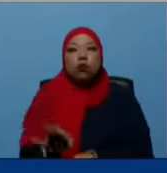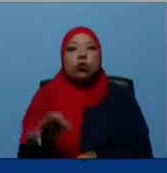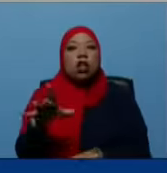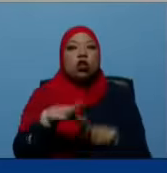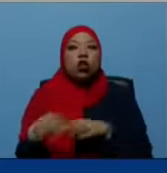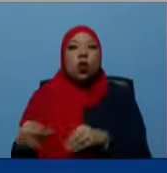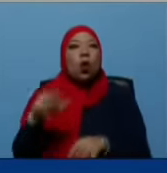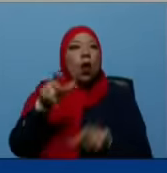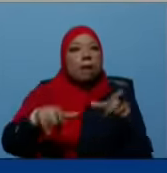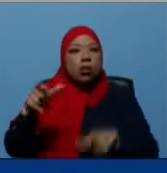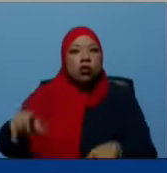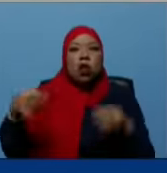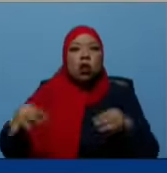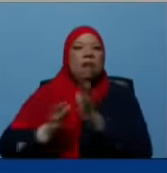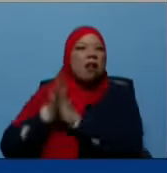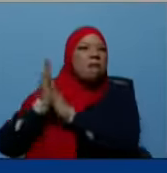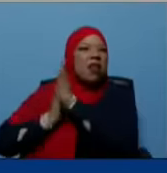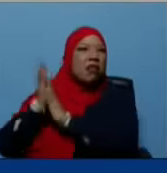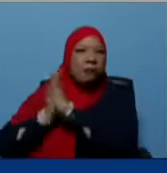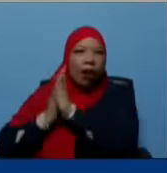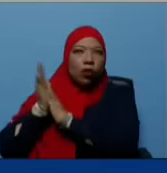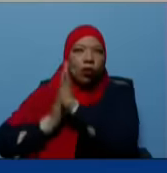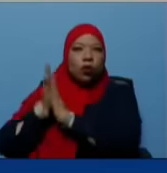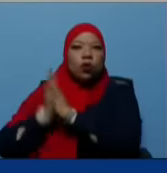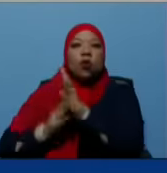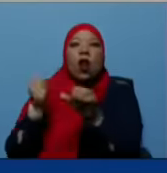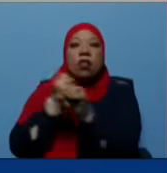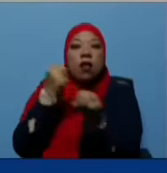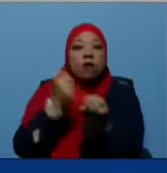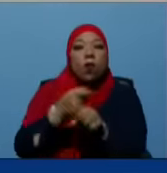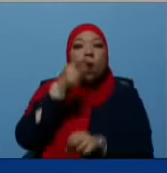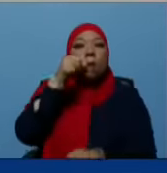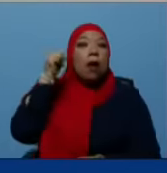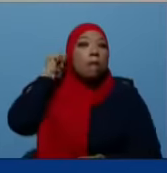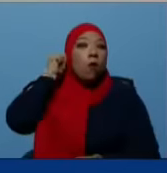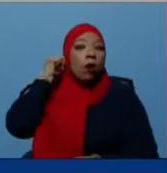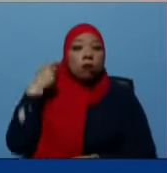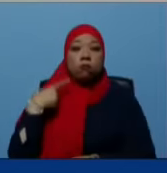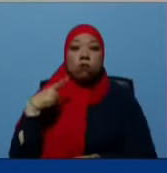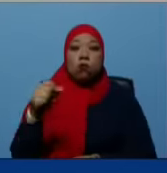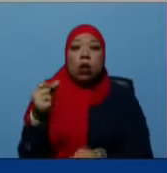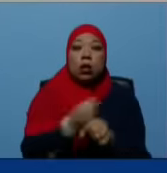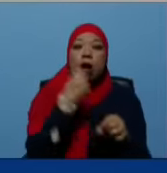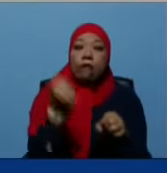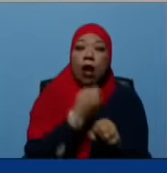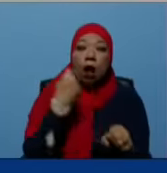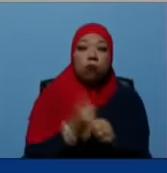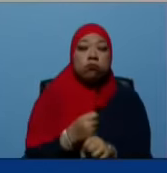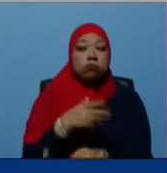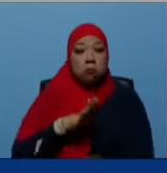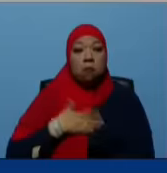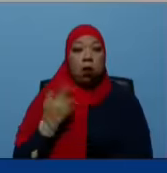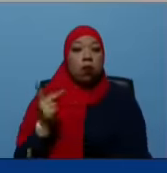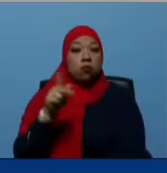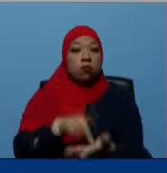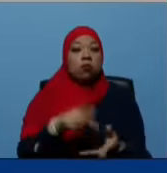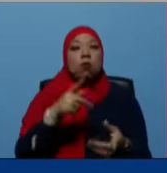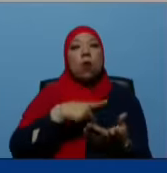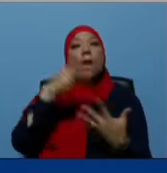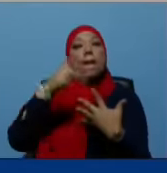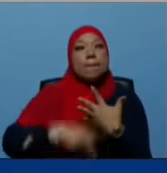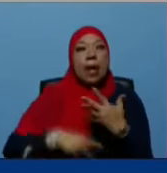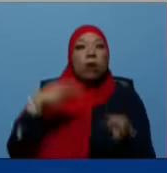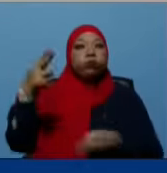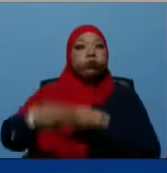activado. Los trabajadores, las trabajadoras salieron a laborar. Inclusive implementamos un plan para